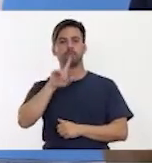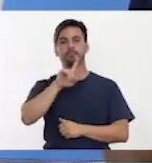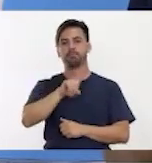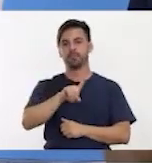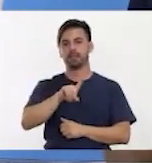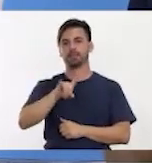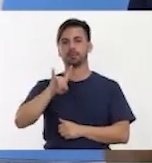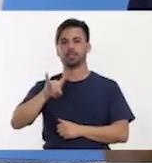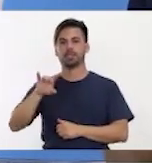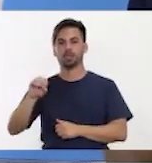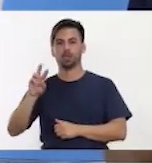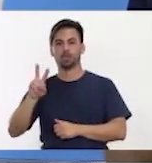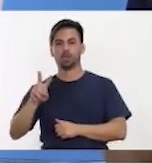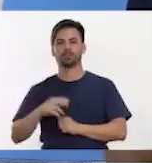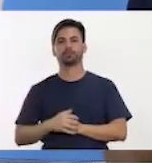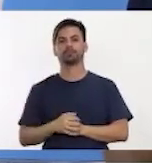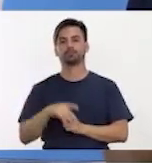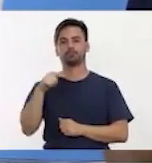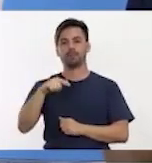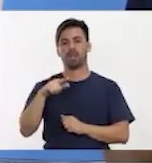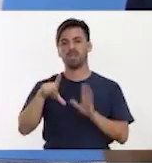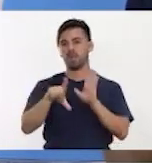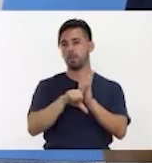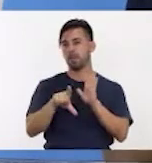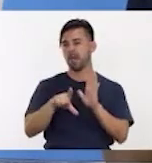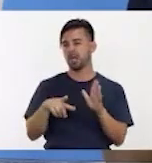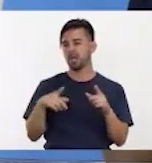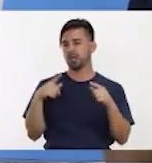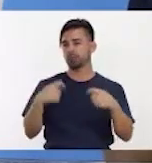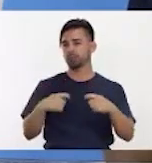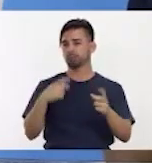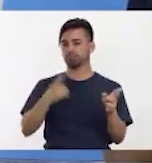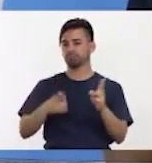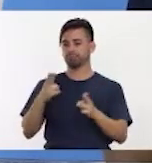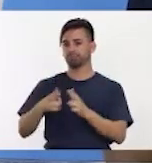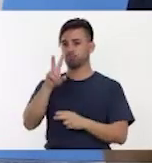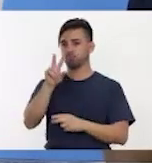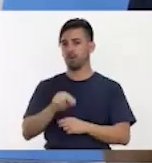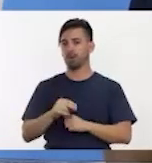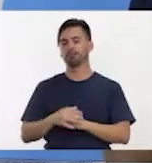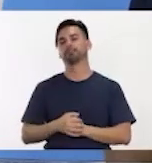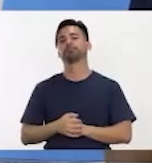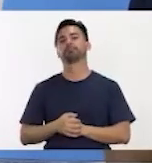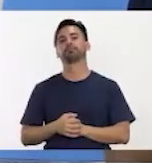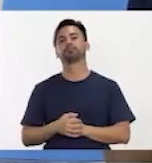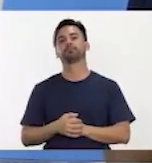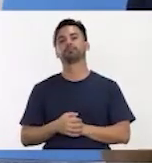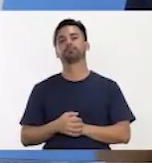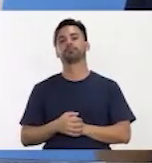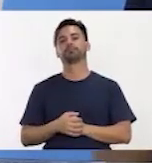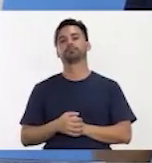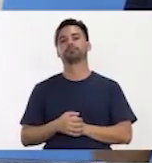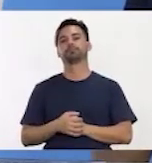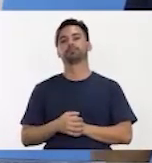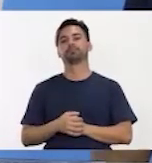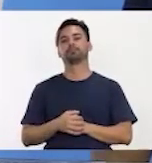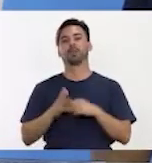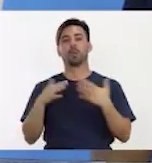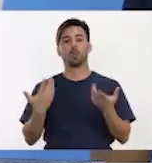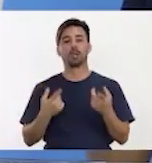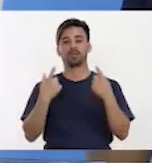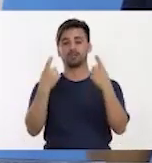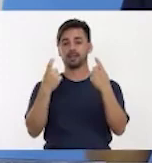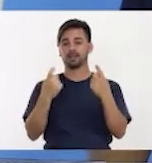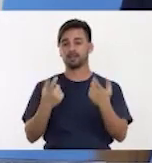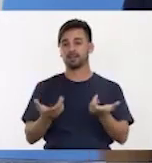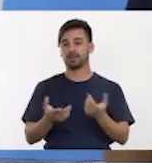1902, teniendo en cuenta las medidas que ellos van a implementar, medidas que